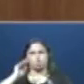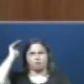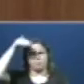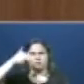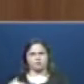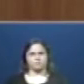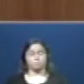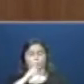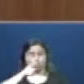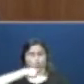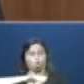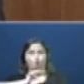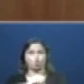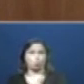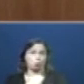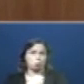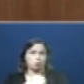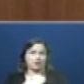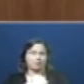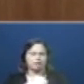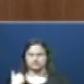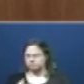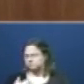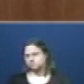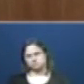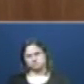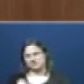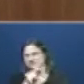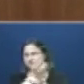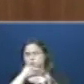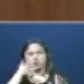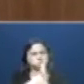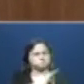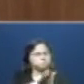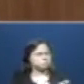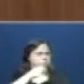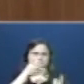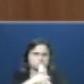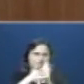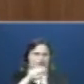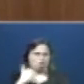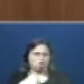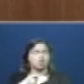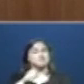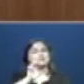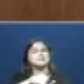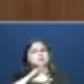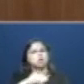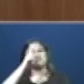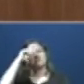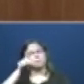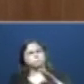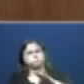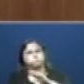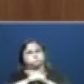nuestra comunidad Como creo que ha reflejado cumplidamente esta intervención ha sabido avanzar y desarrollar una cultura del